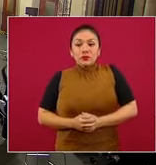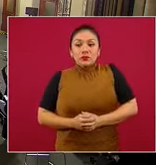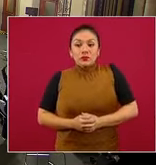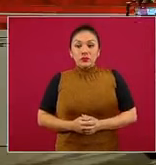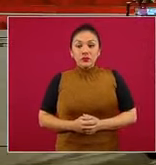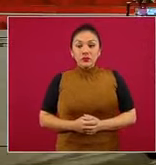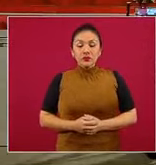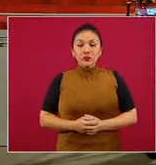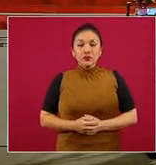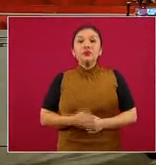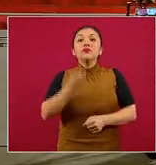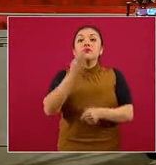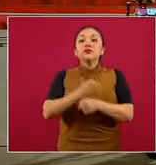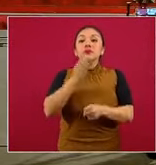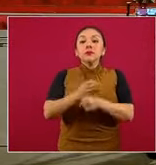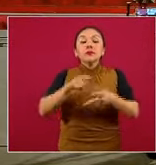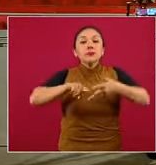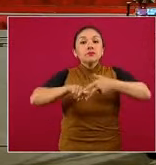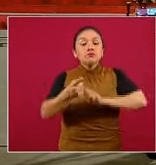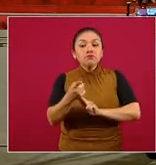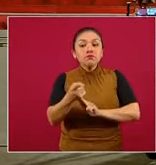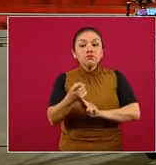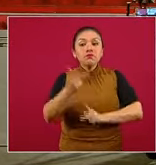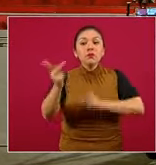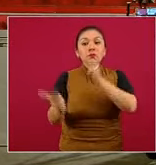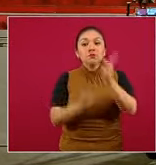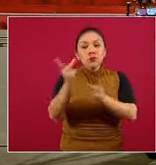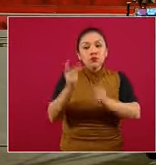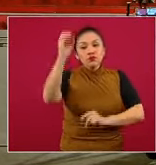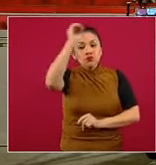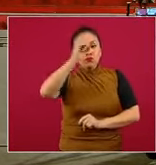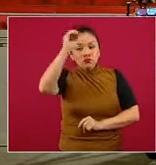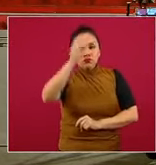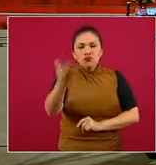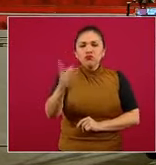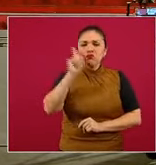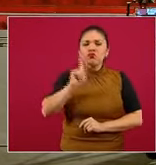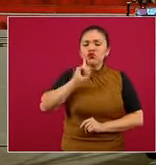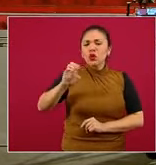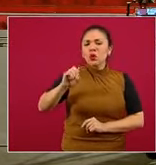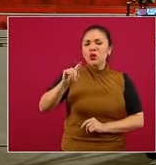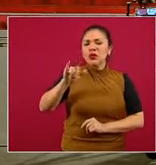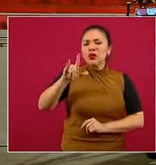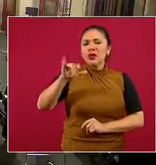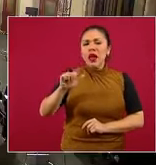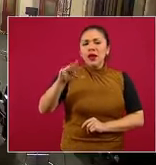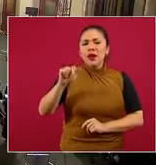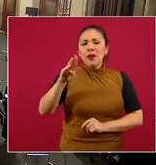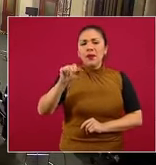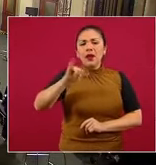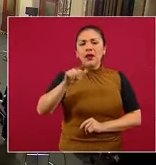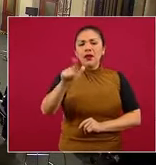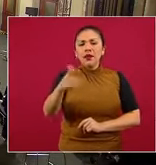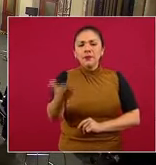a pasar a preguntas y comentarios. Otilia Carvajal, del periódico La